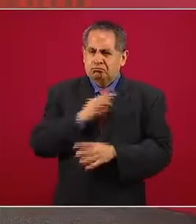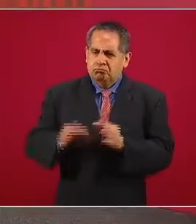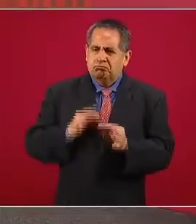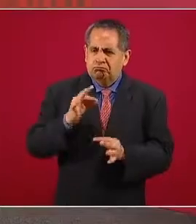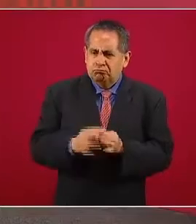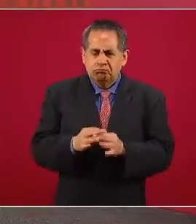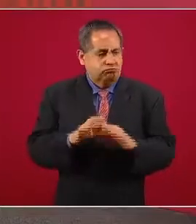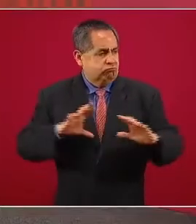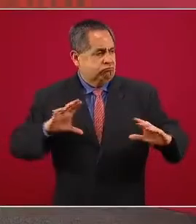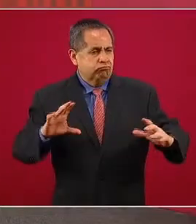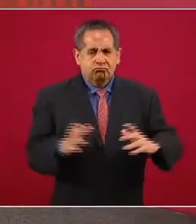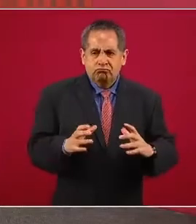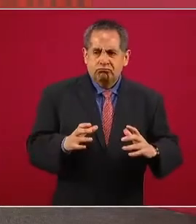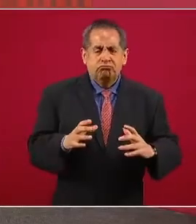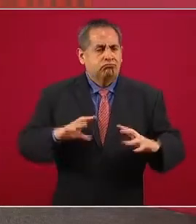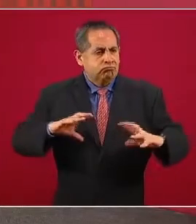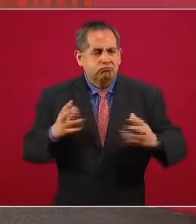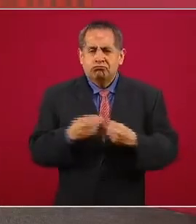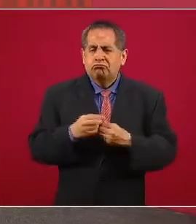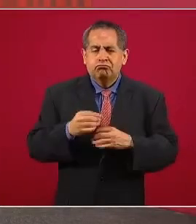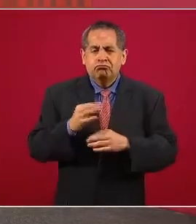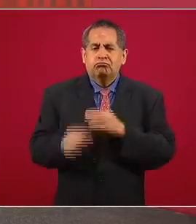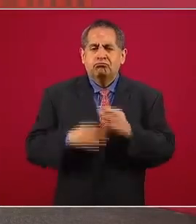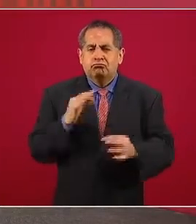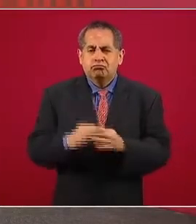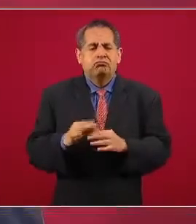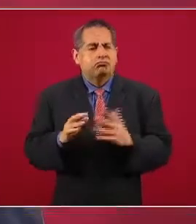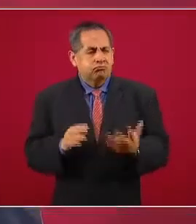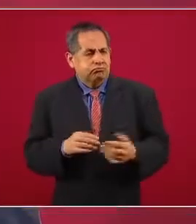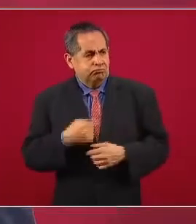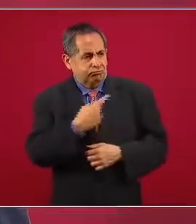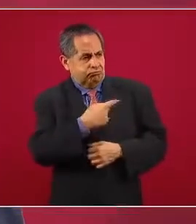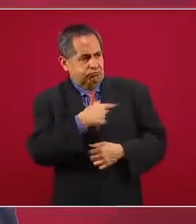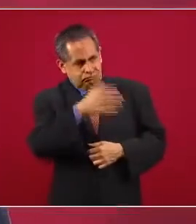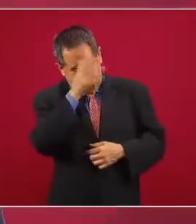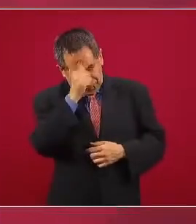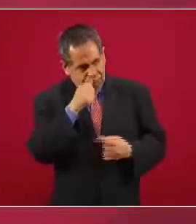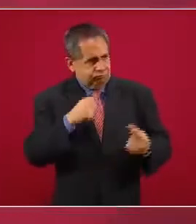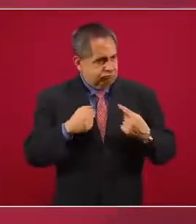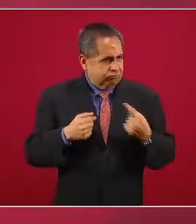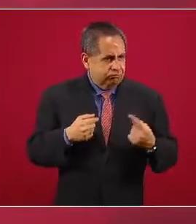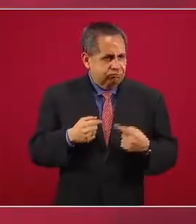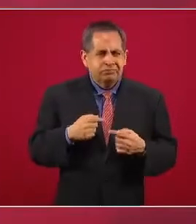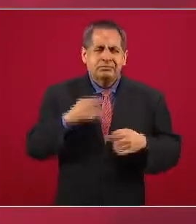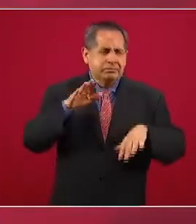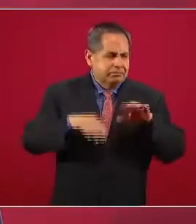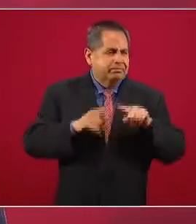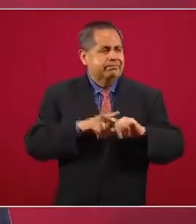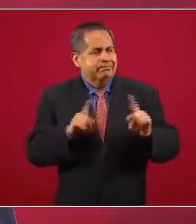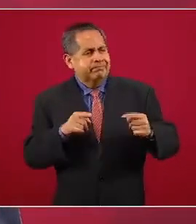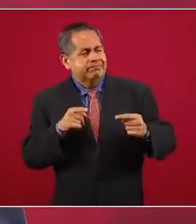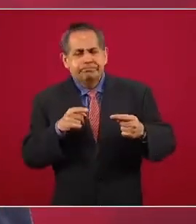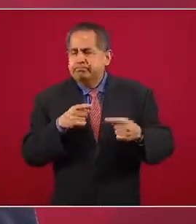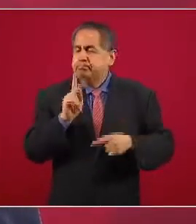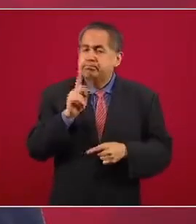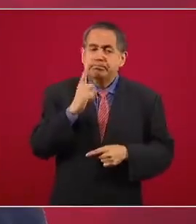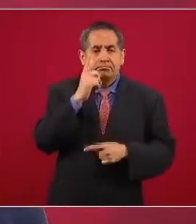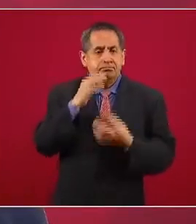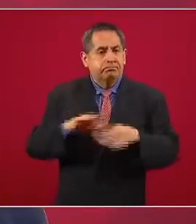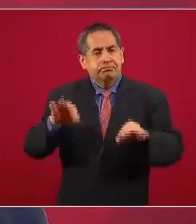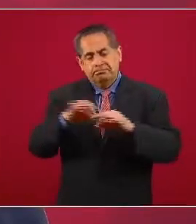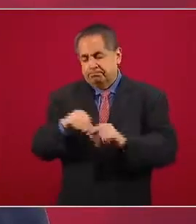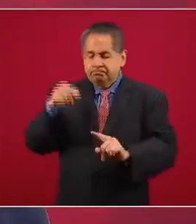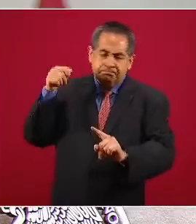Es tratar de encontrar que fuera de la coyuntura hay cosas mucho más importantes que hacer y mucho